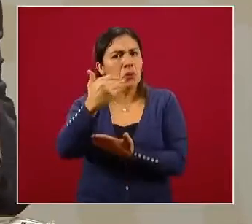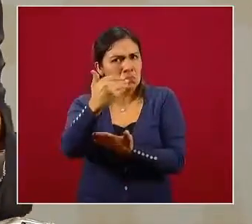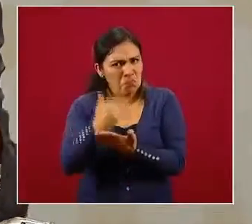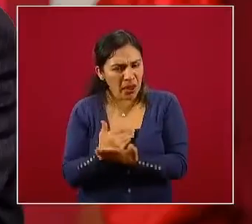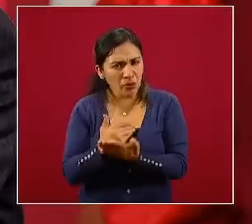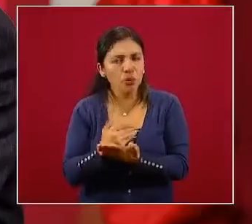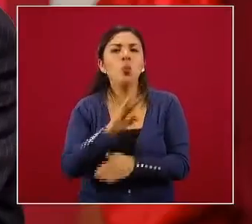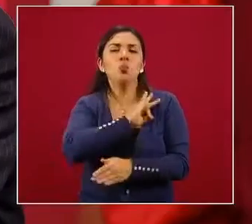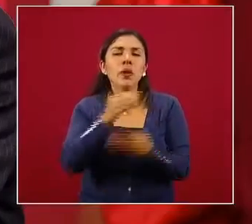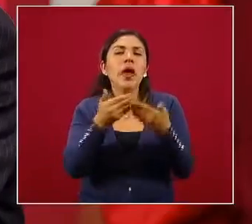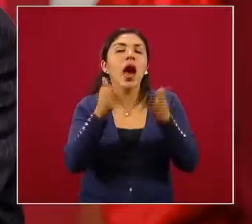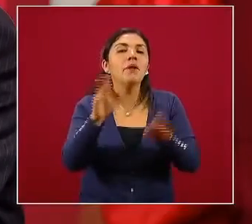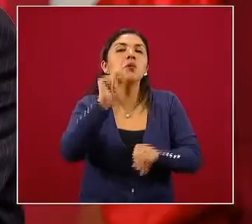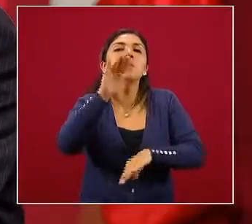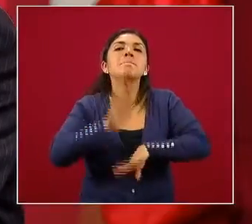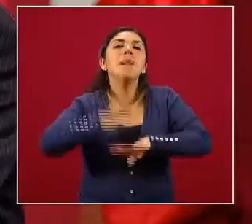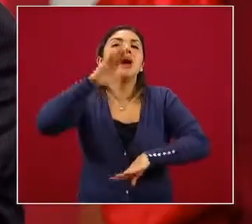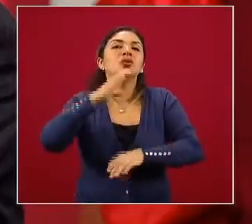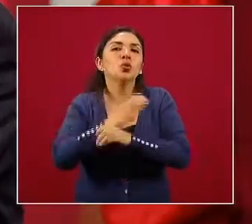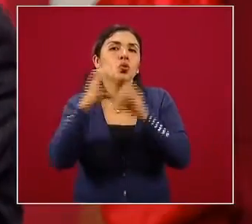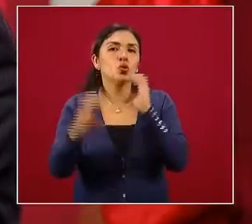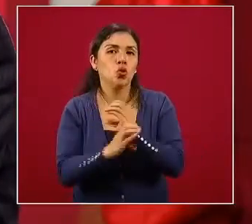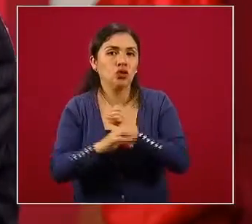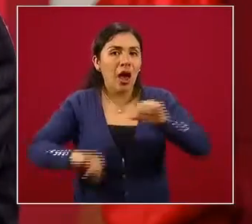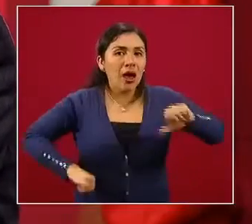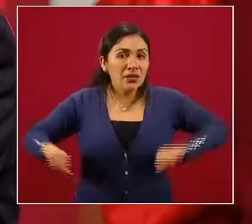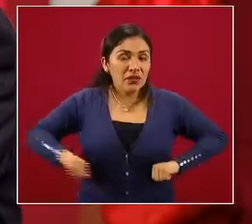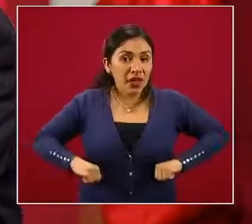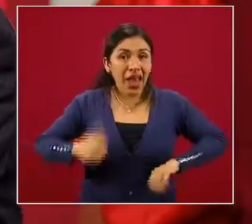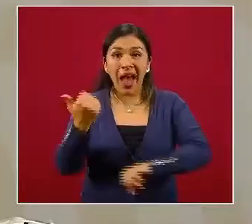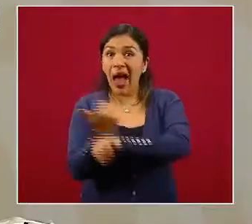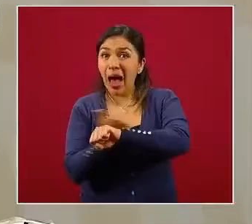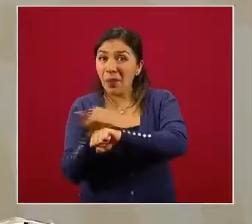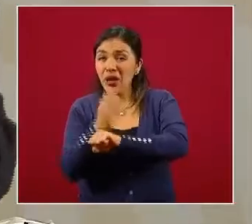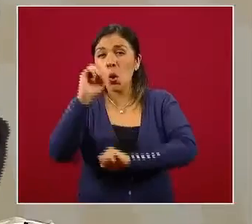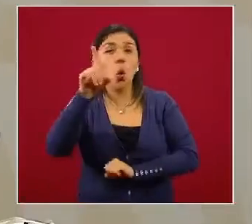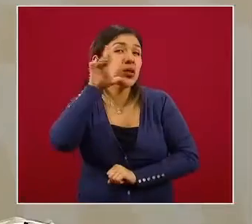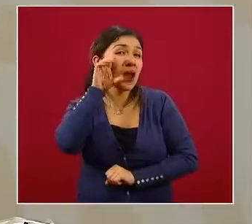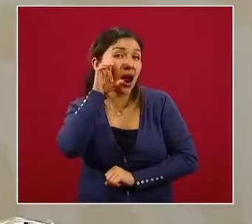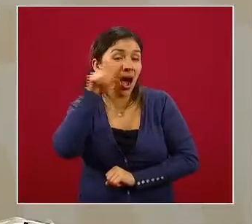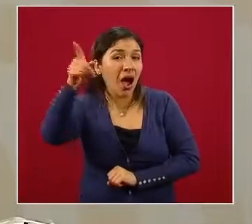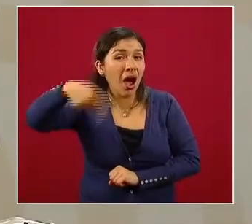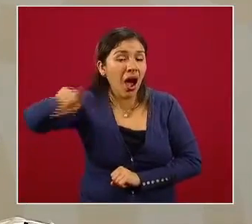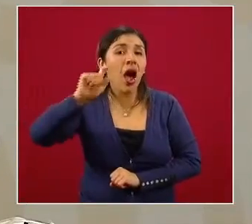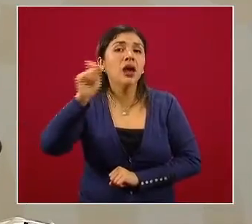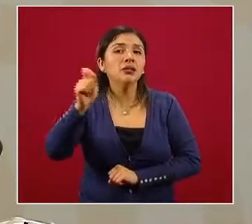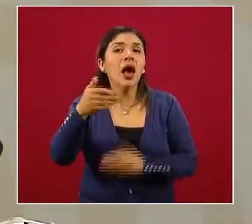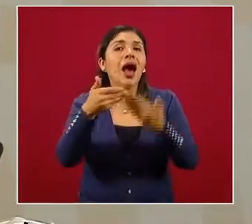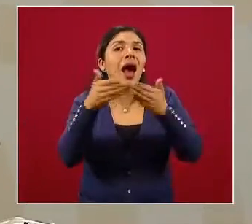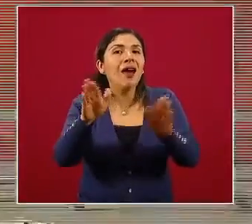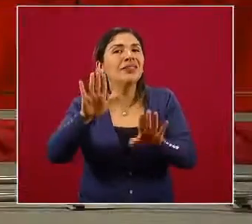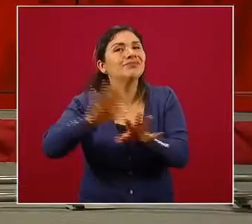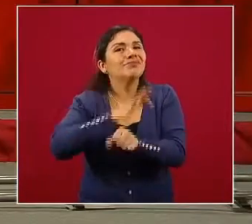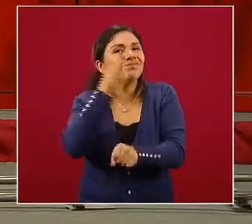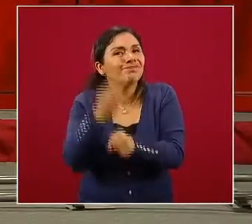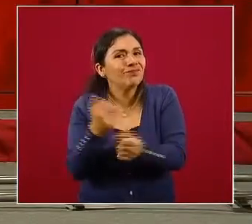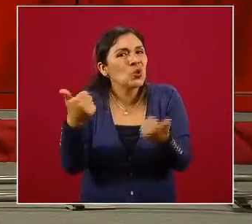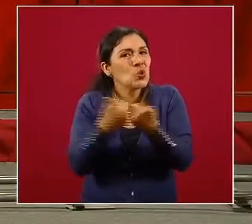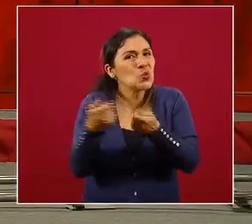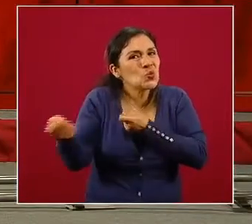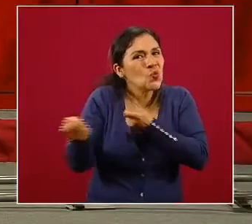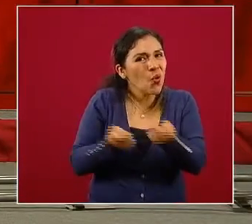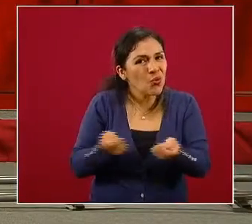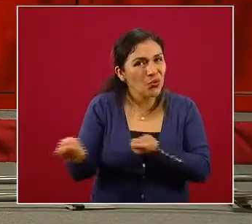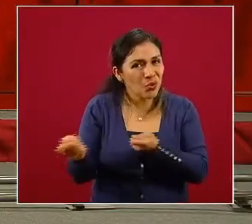una apertura más grande de actividades. Los que estén en amarillo o en anaranjado es una apertura moderada o controlada